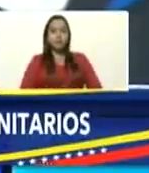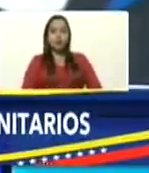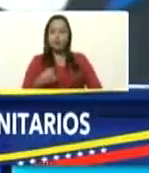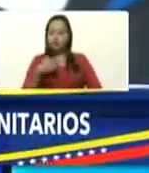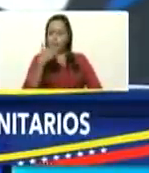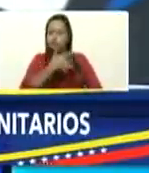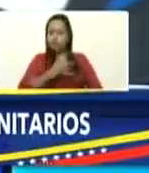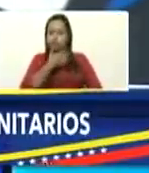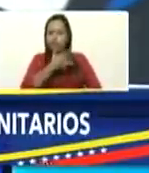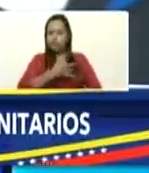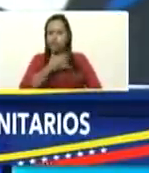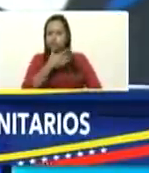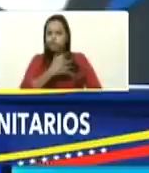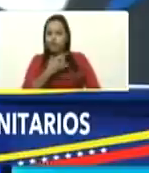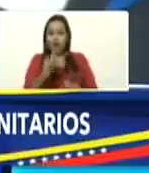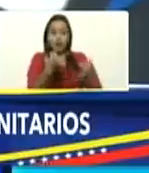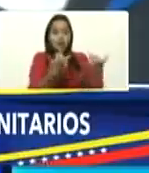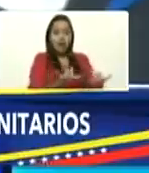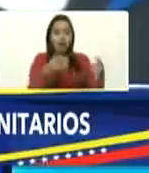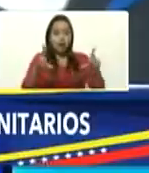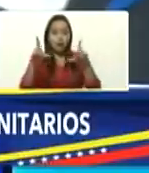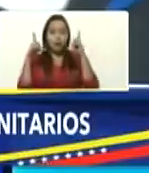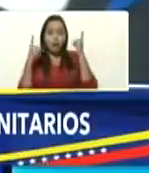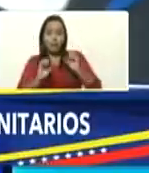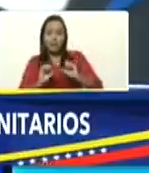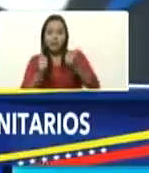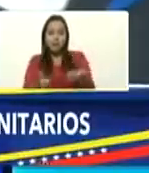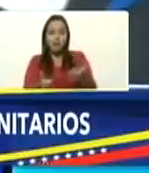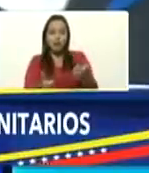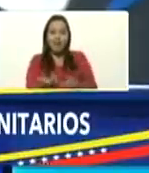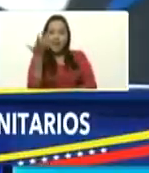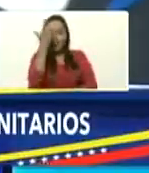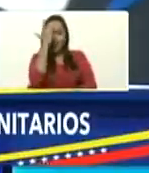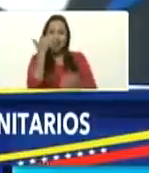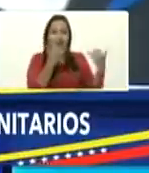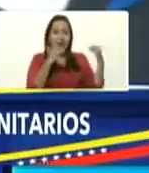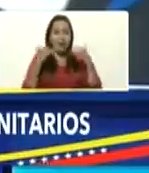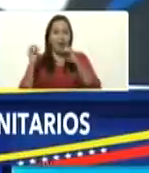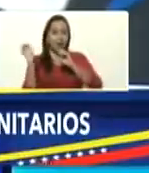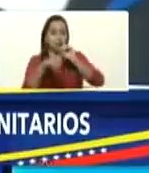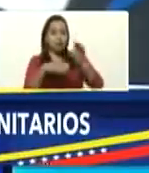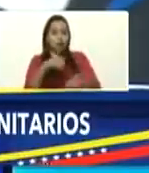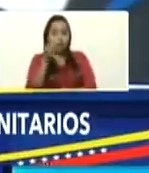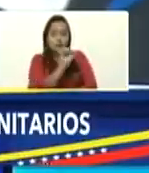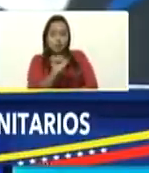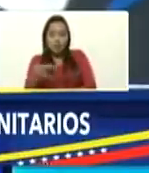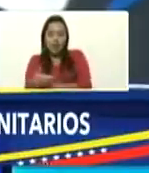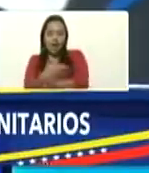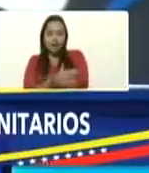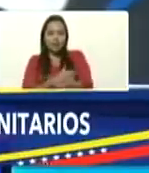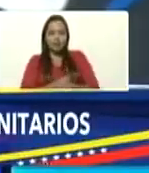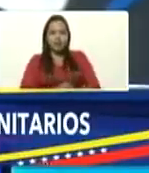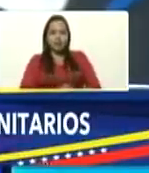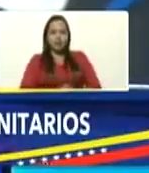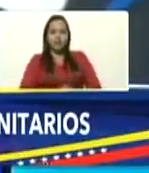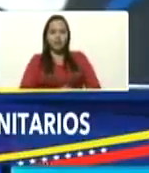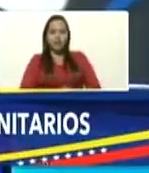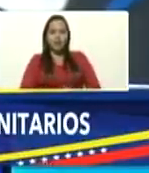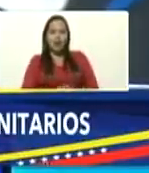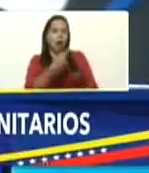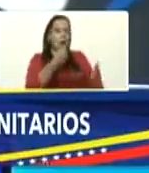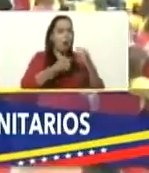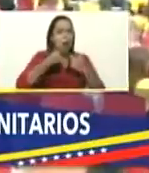sentí que ya en La Guaira empezó el carnaval, una semana antes. El